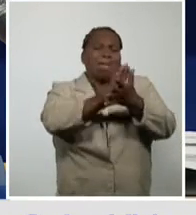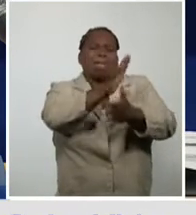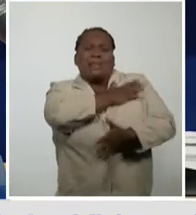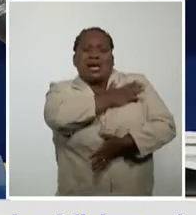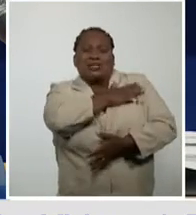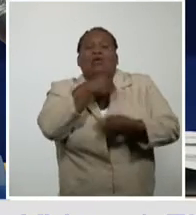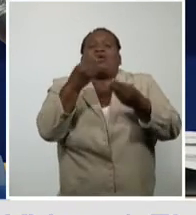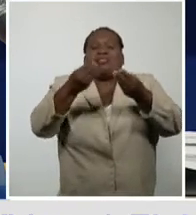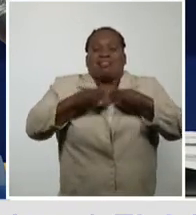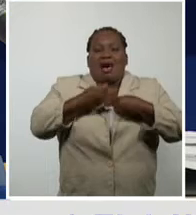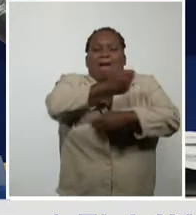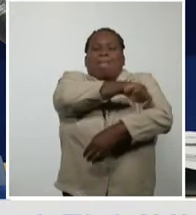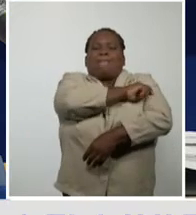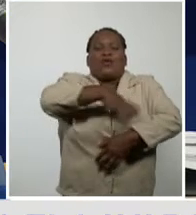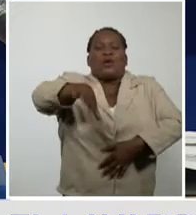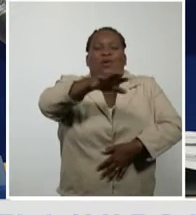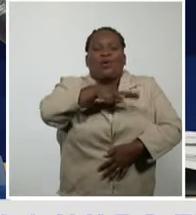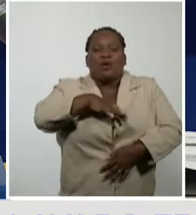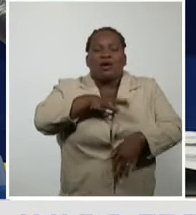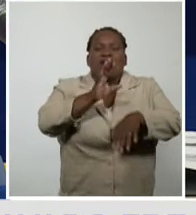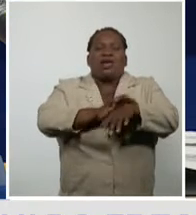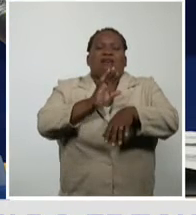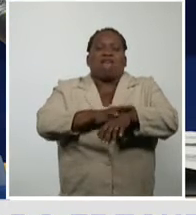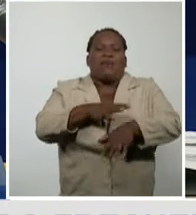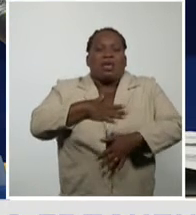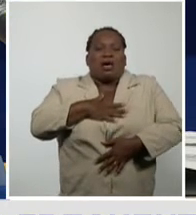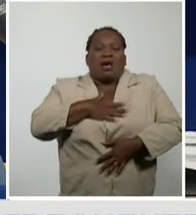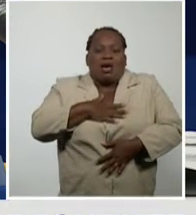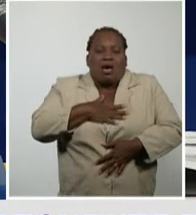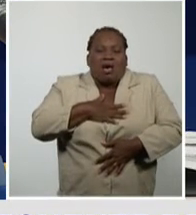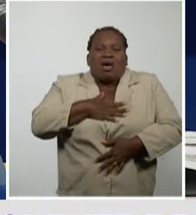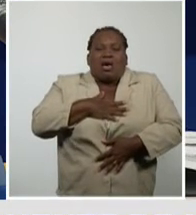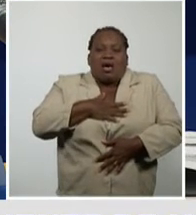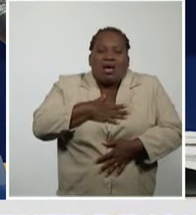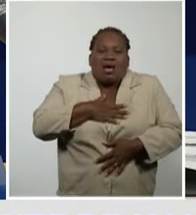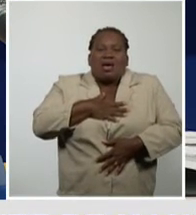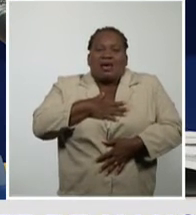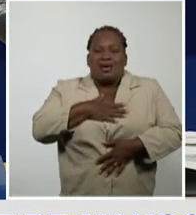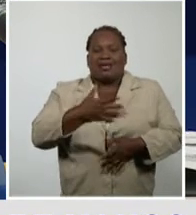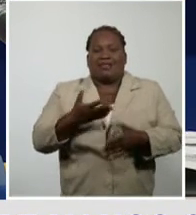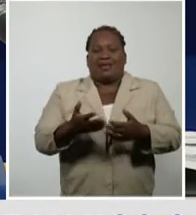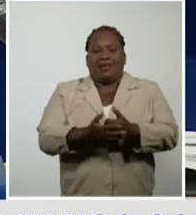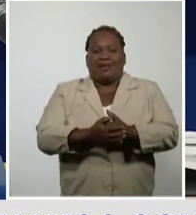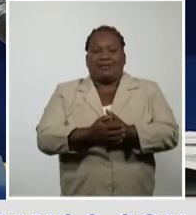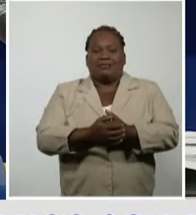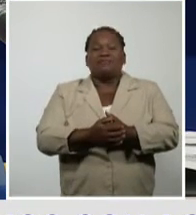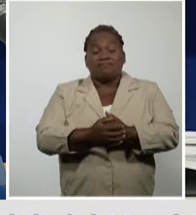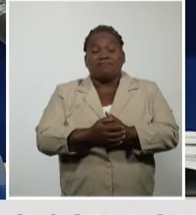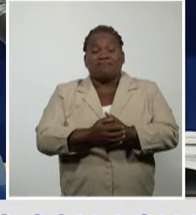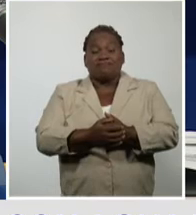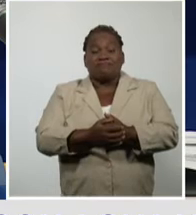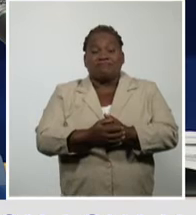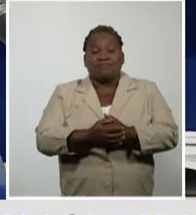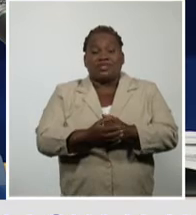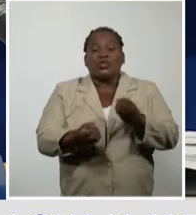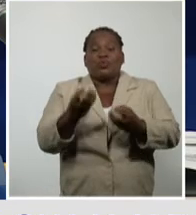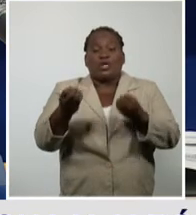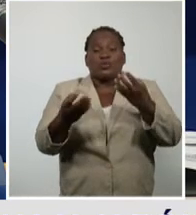producía o se produce un incremento de estas